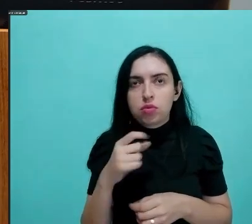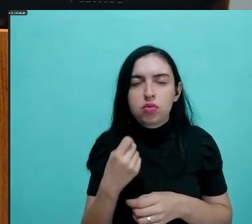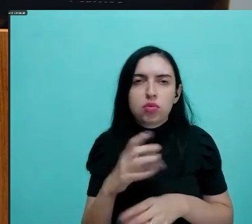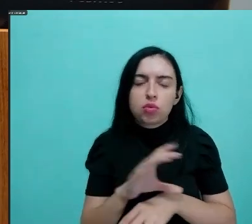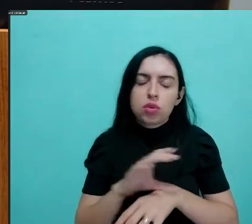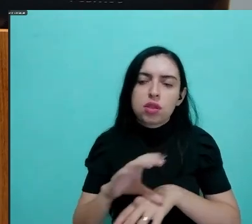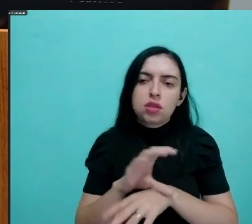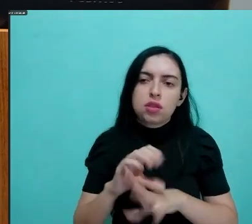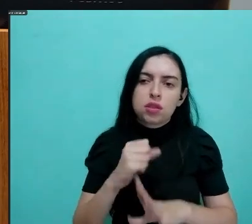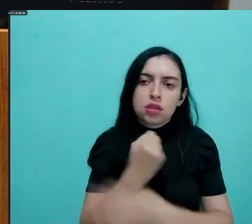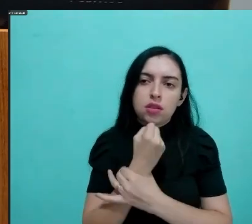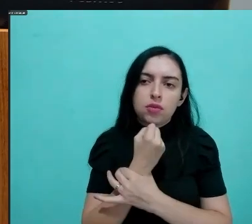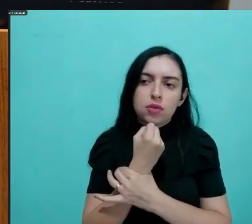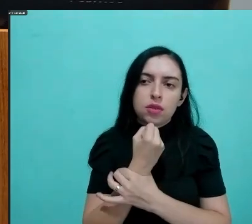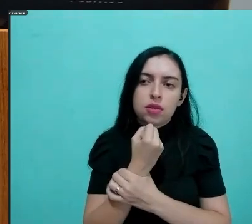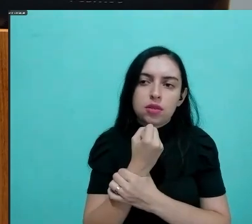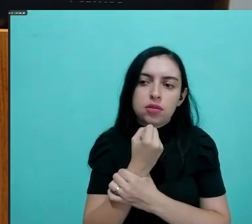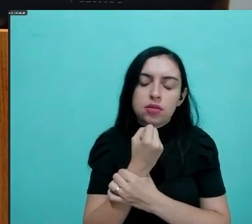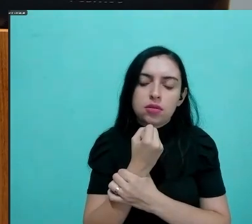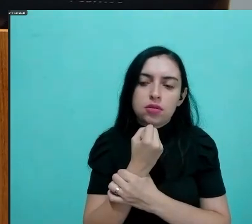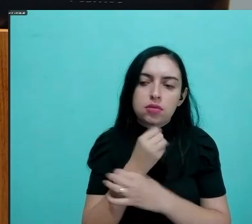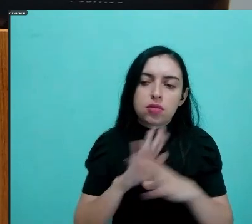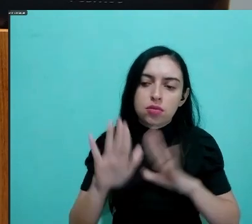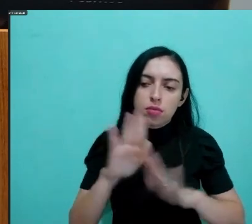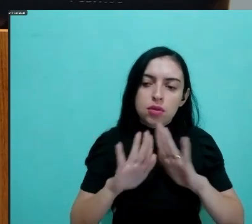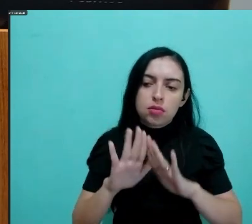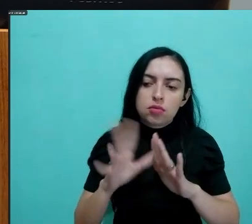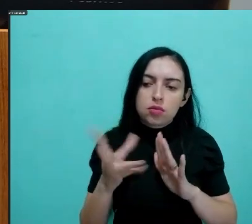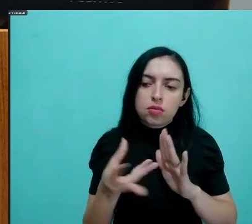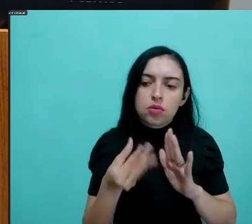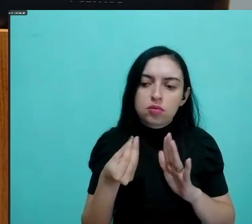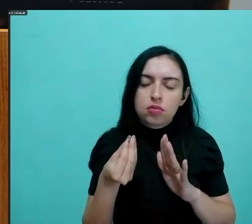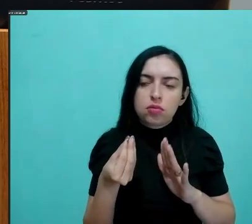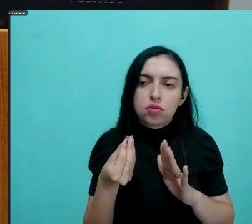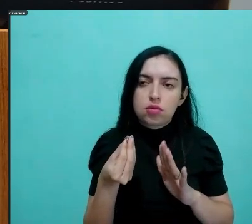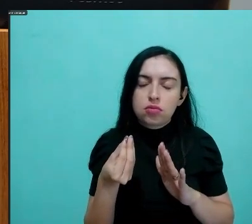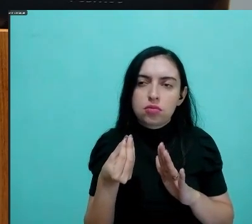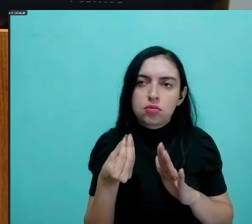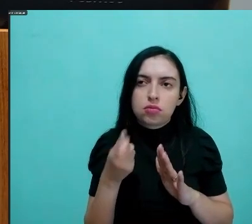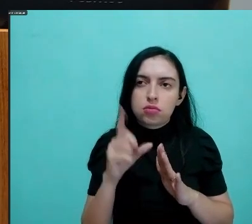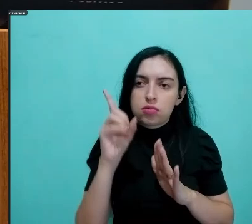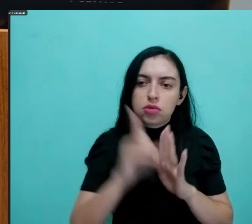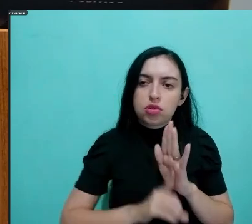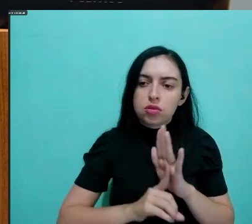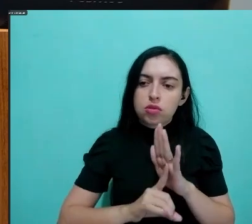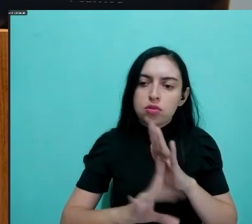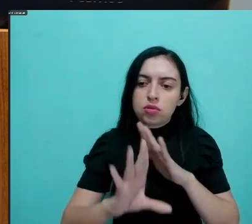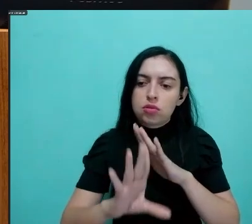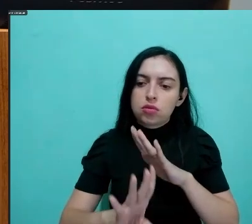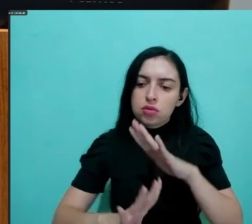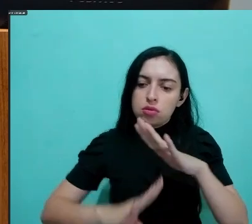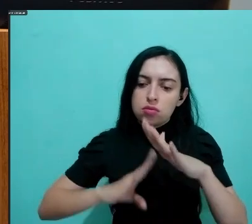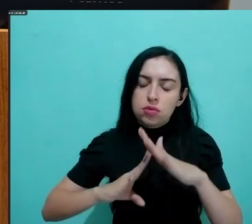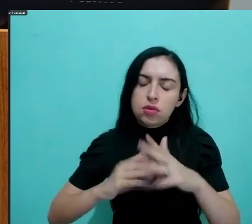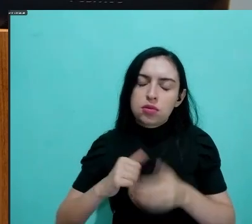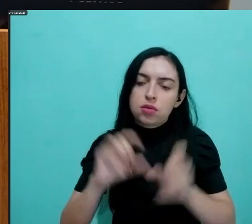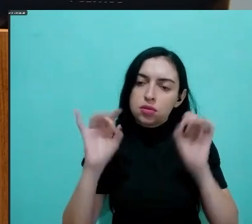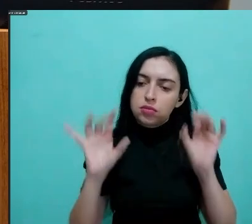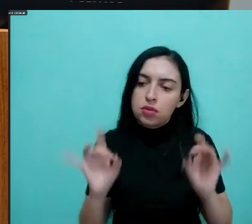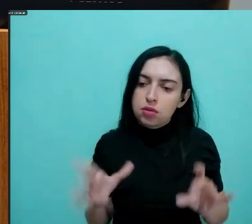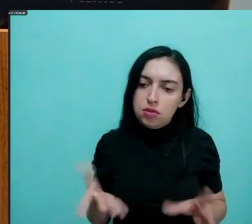protege de manera demasiado activa los derechos de los extranjeros y en especial los